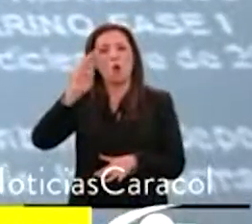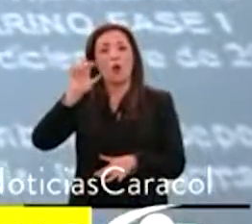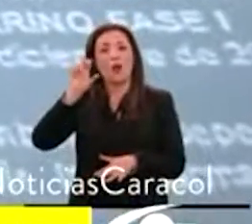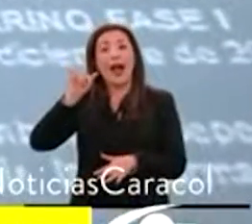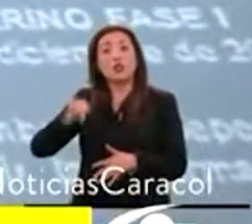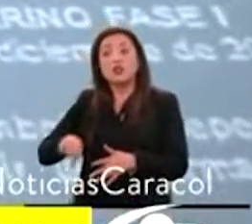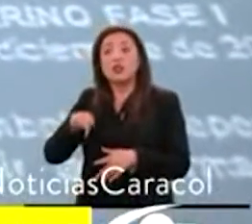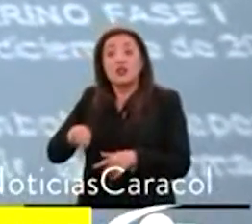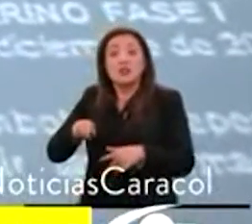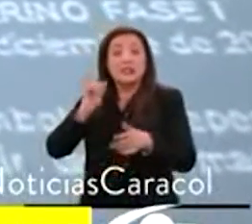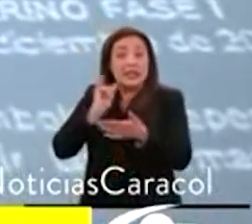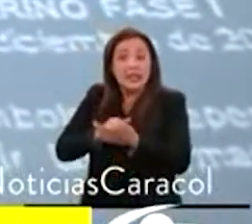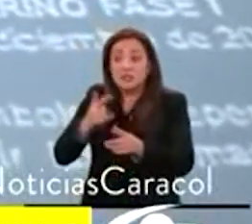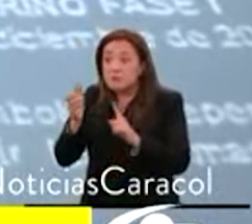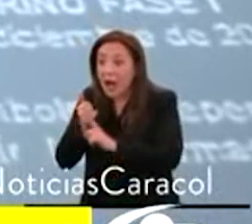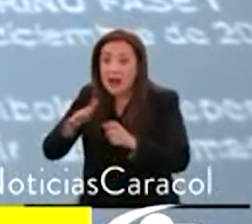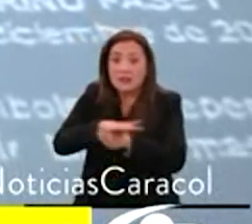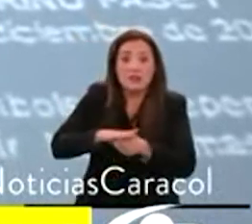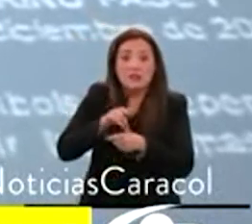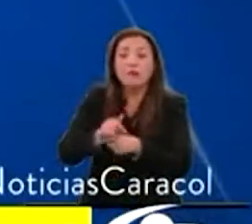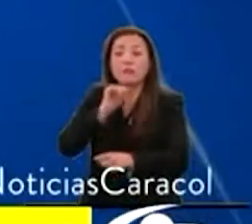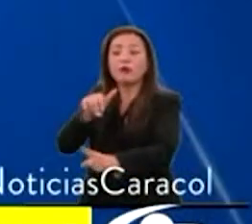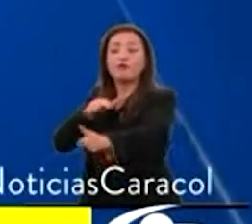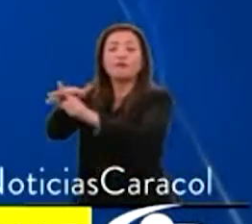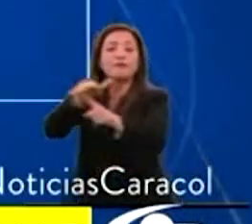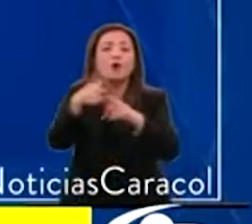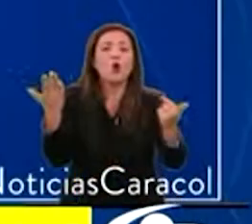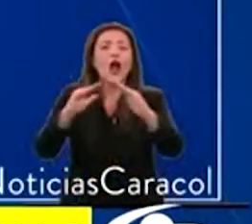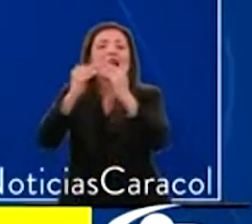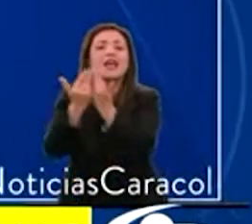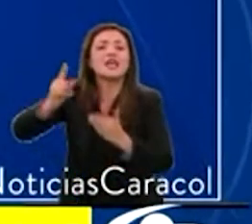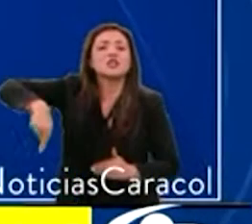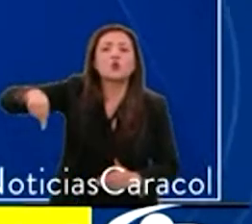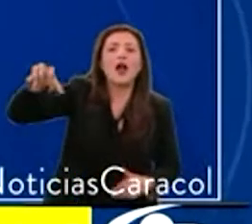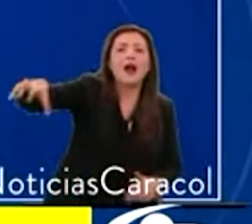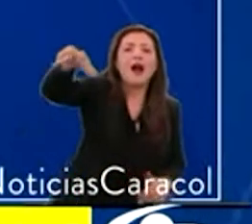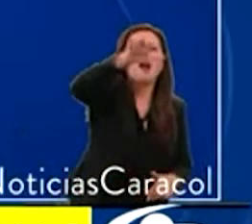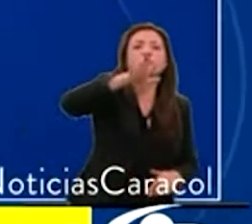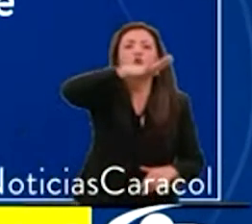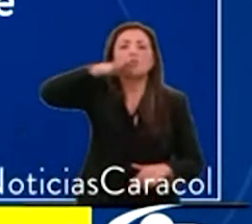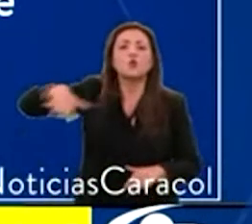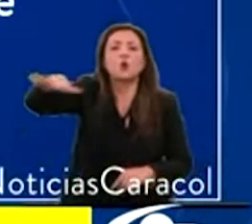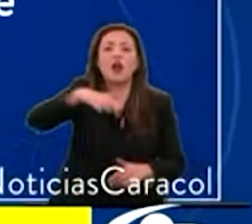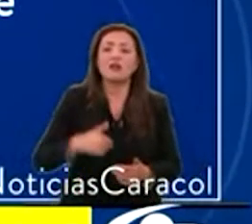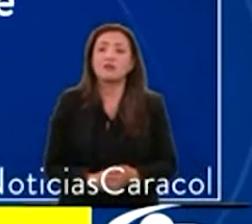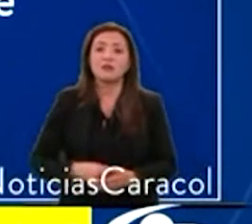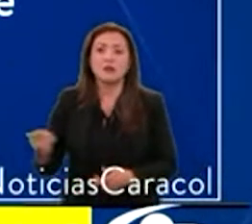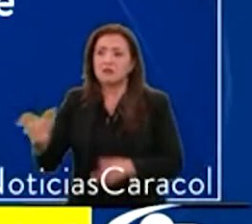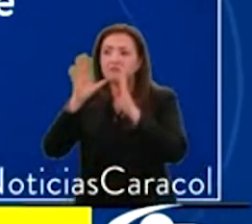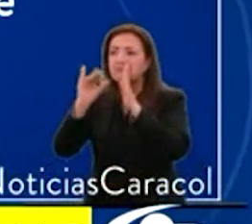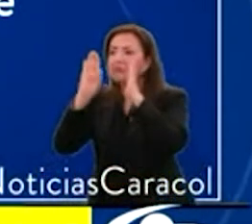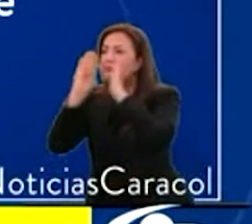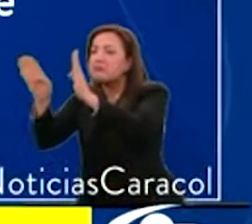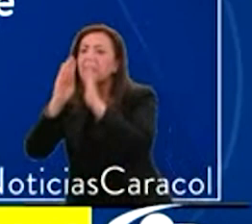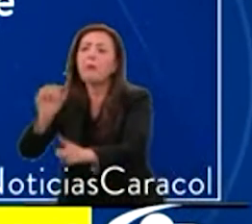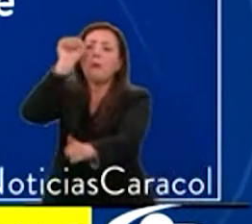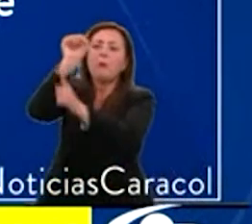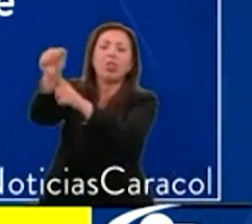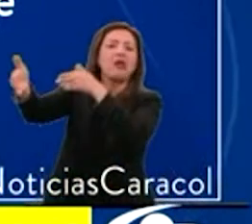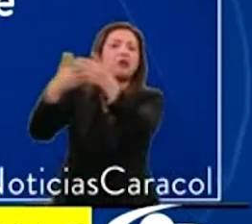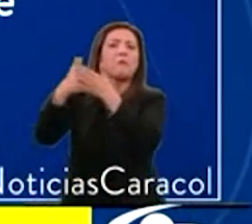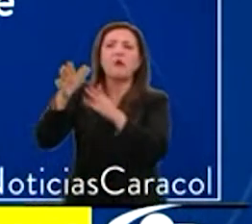de las escuelas rurales del país. Si no se atendió, si no les importó dejar a la gente sin